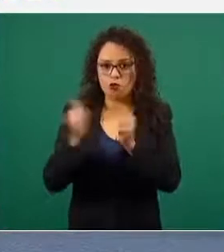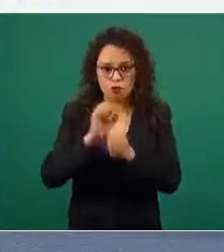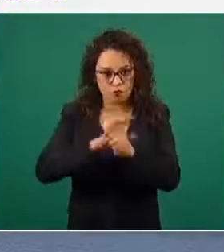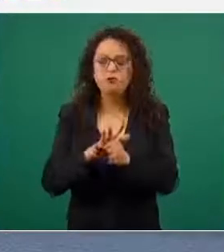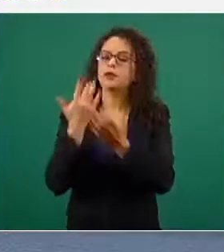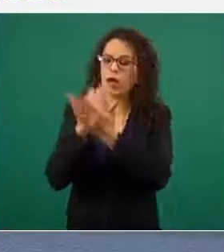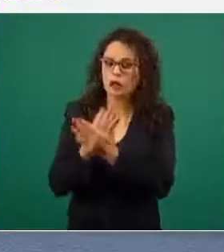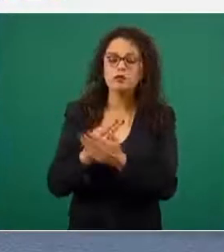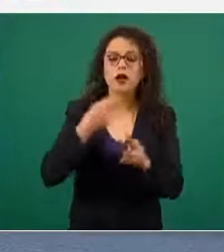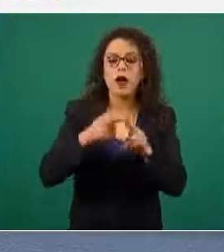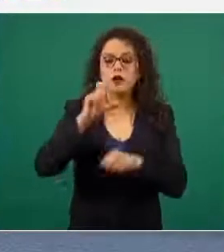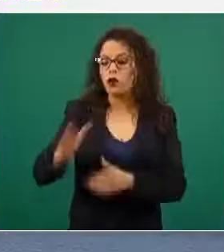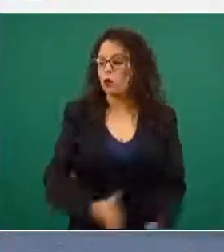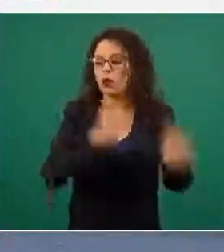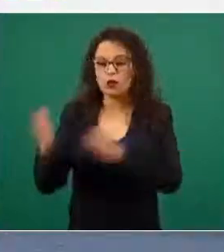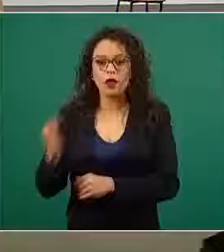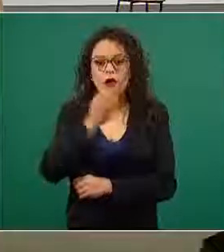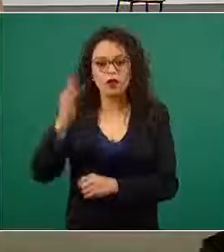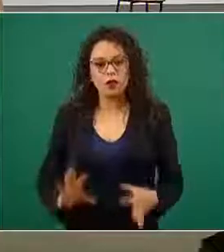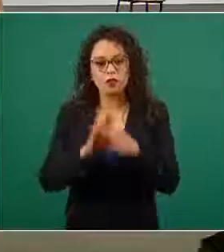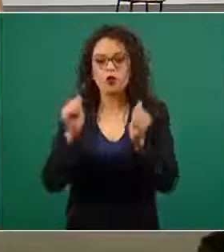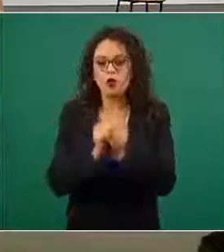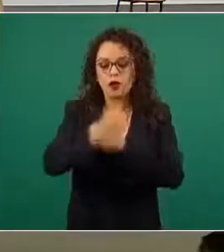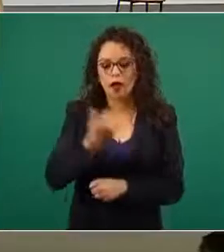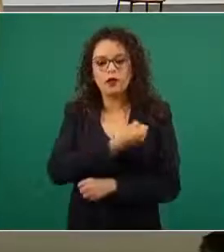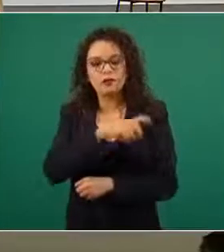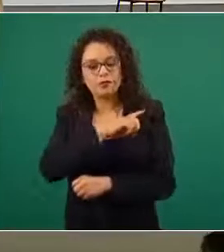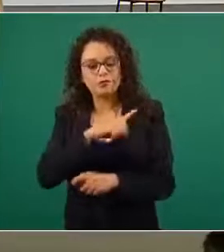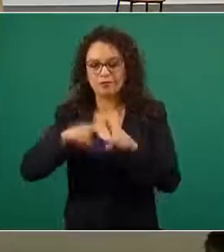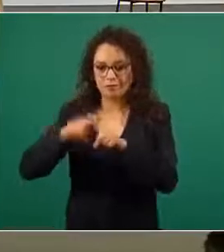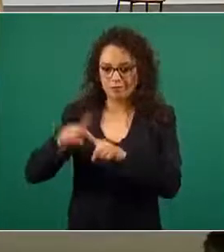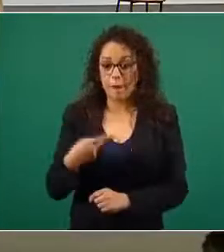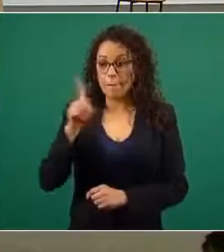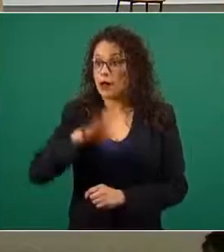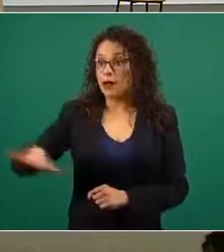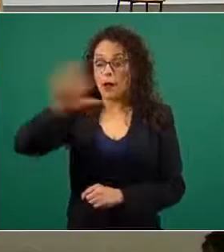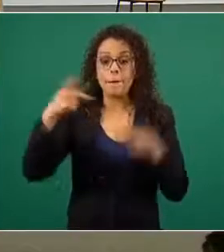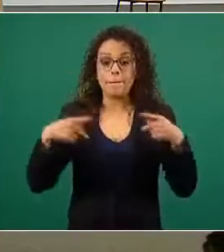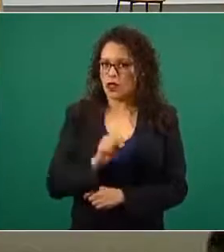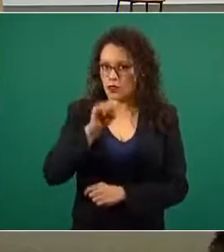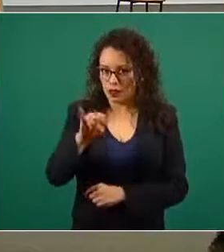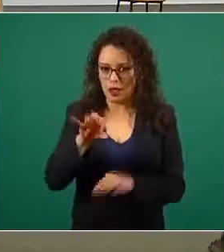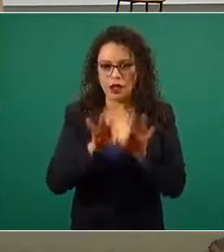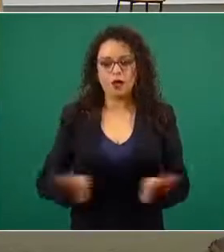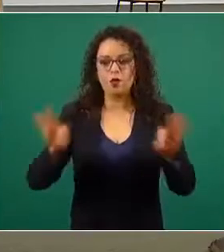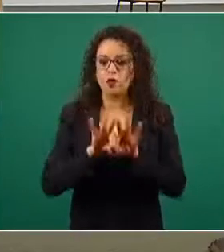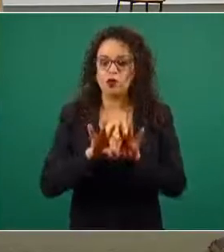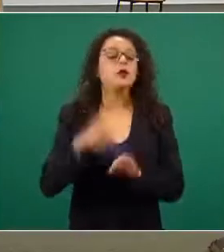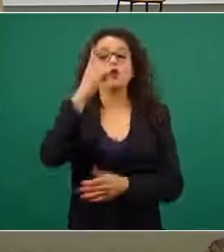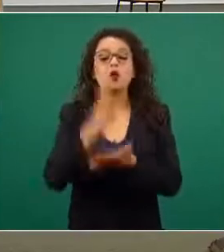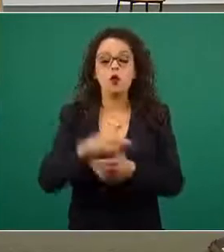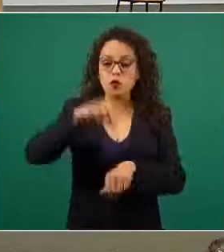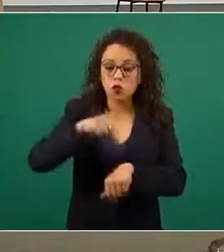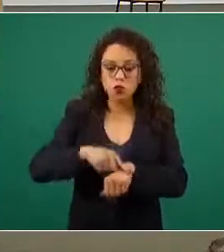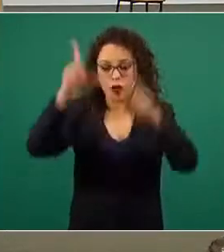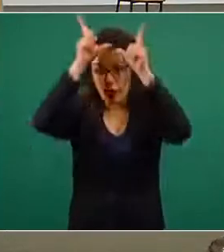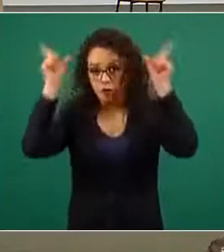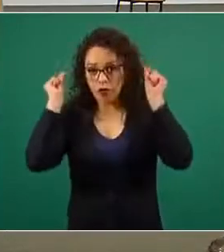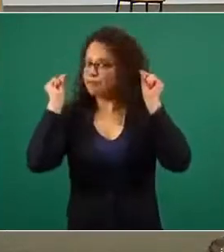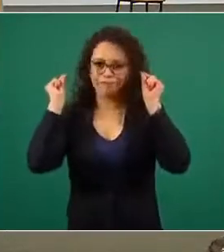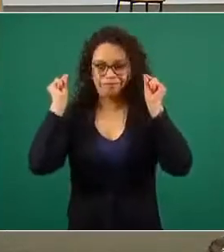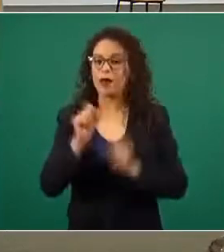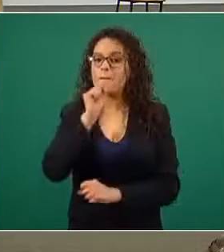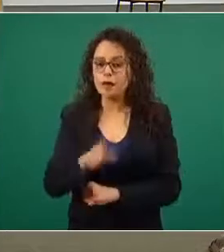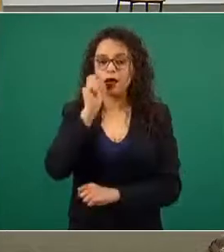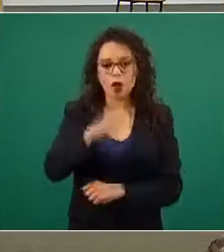esperando cuando nos toque, a lo que corresponde por nuestra edad y condiciones de salud. Pero el personal de salud sí, y es el personal clínico. No solamente médicas y médicos y enfermeras, enfermeros,